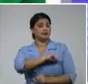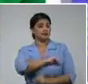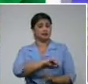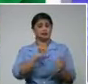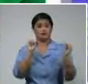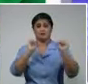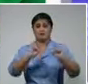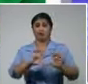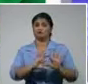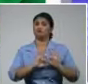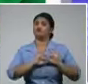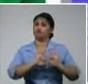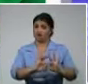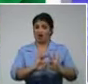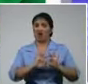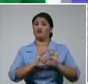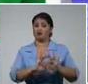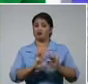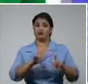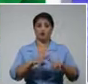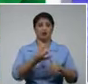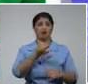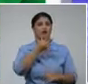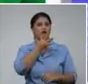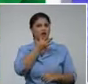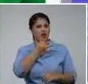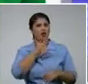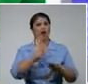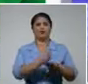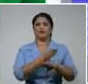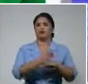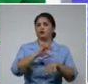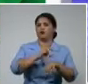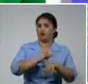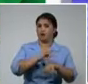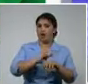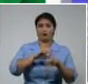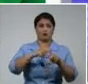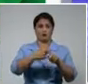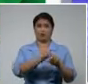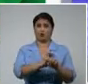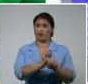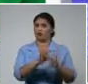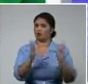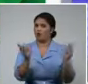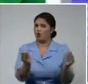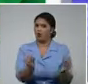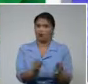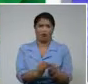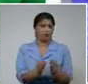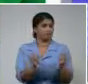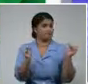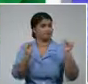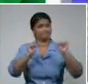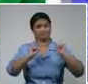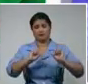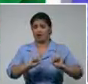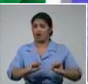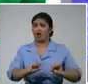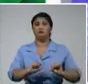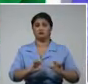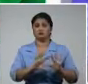terapia intensiva. Como dije, hizo una evolución muy rápida hacia las complicaciones